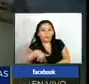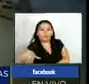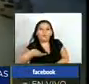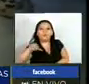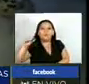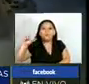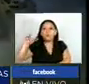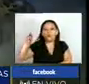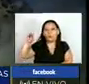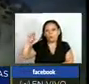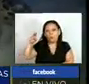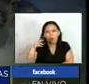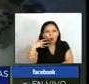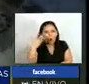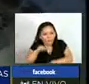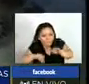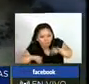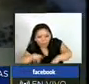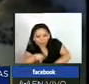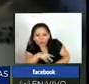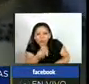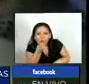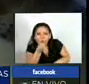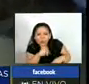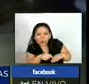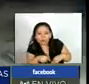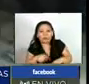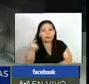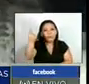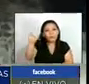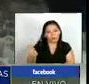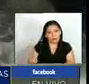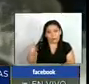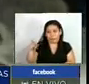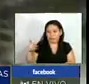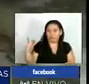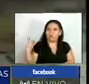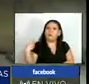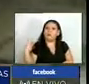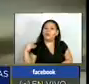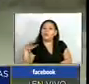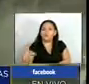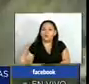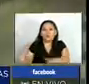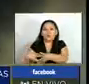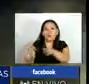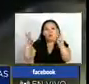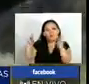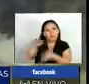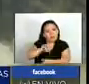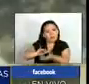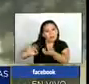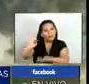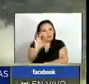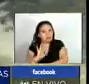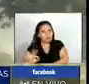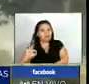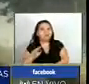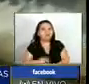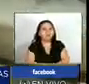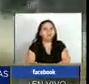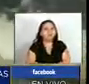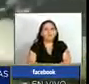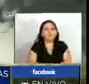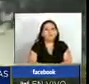unidad, migración y alimentación, según Richard Hamilton, director de la Organización Ambiental de Caridad, Nature Conservancy.